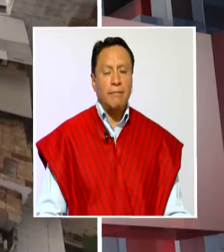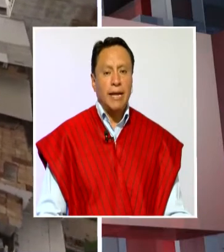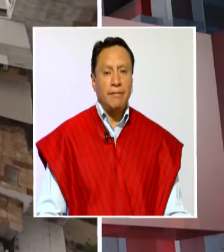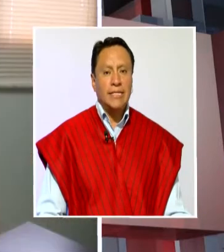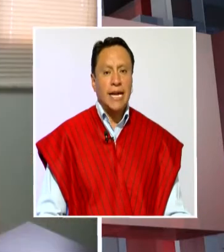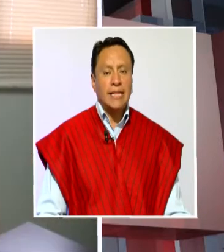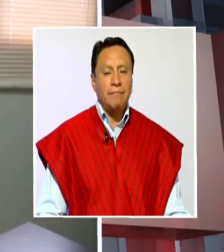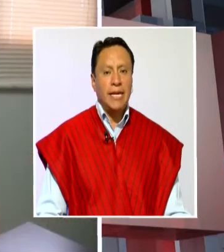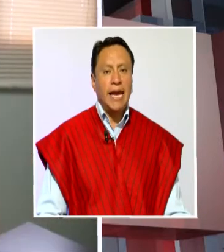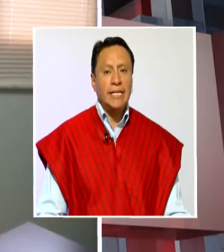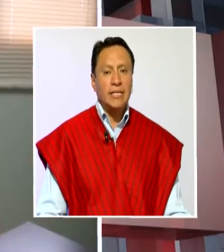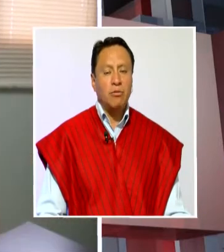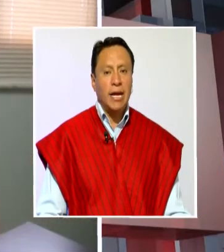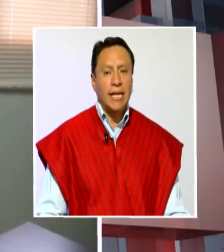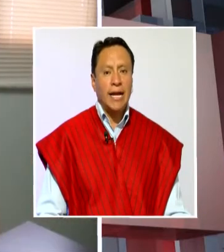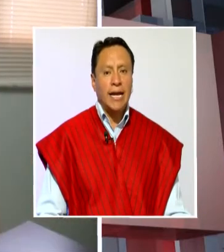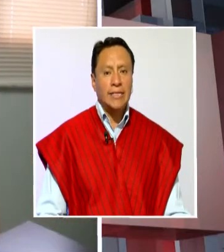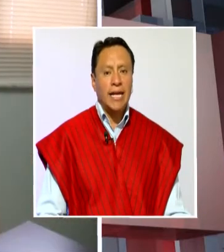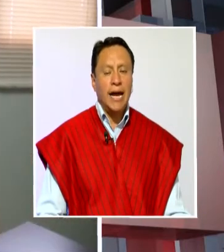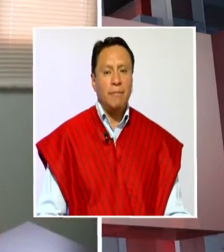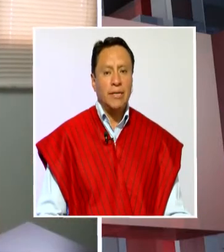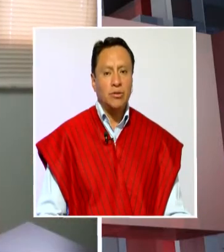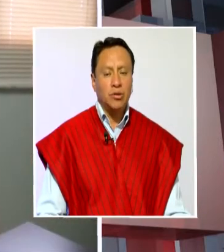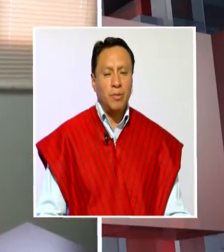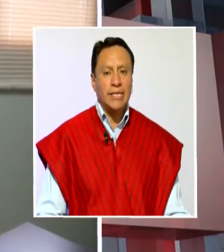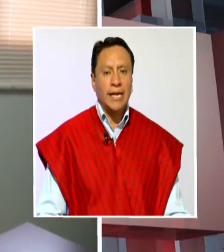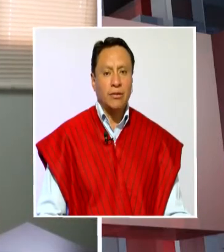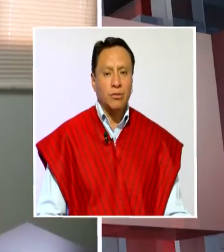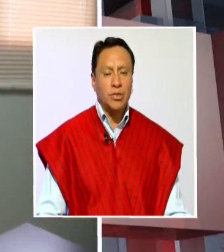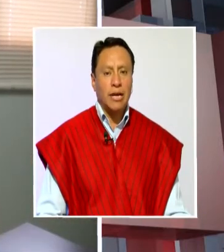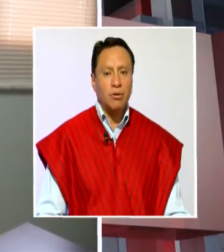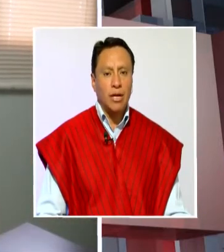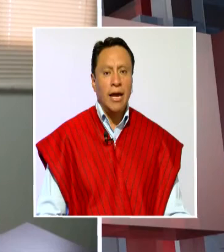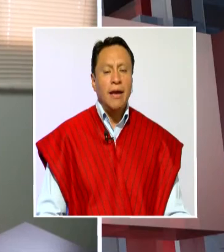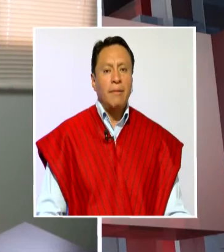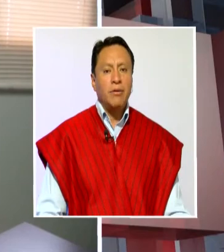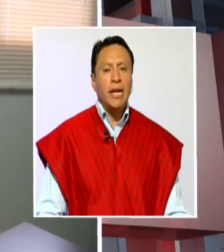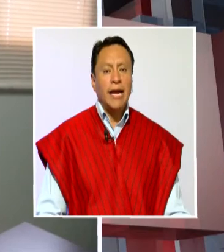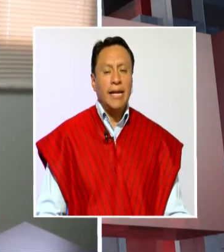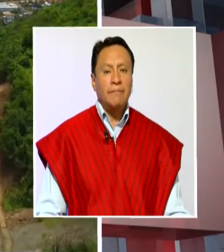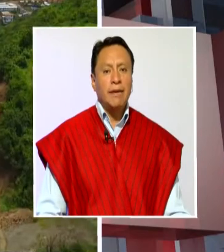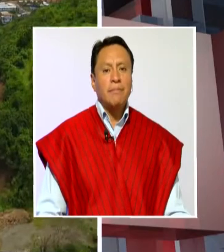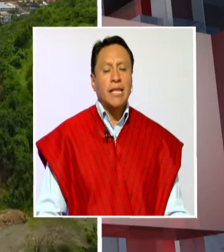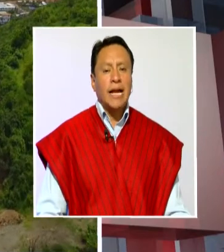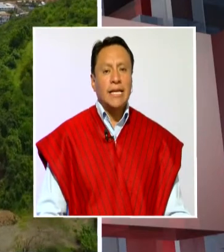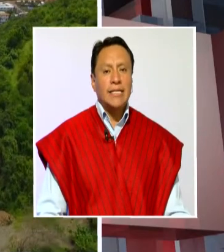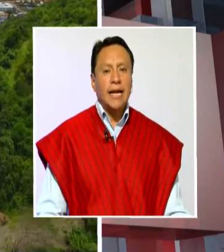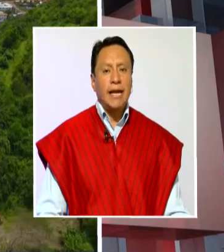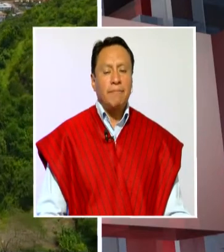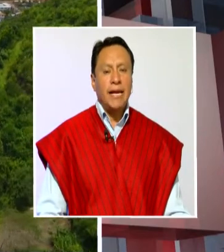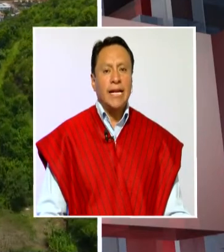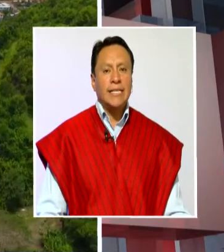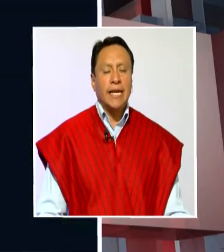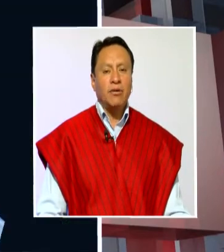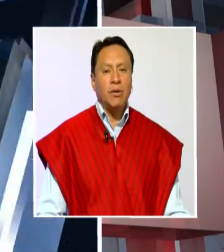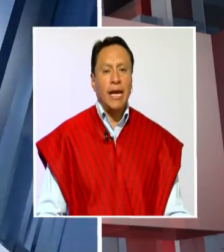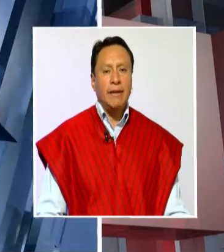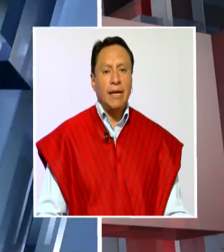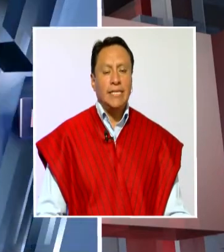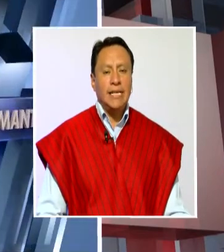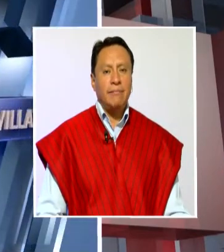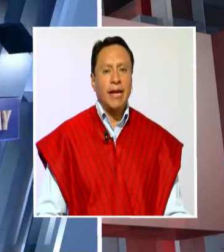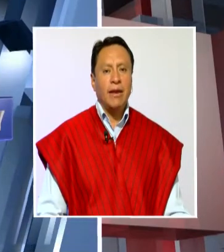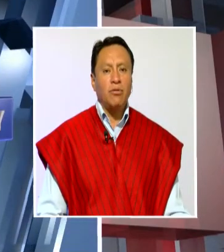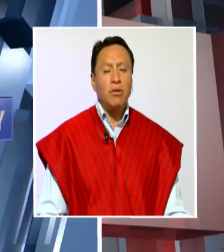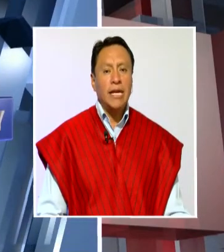Anticorrupción, Caimanaví, Yacta, Piyaji, Guata, Kashna, Alpachukchuk, Piyakitukushka, Kuna, Paikuna, Kanigmi, Kashna, Caipika, Yakikuna,